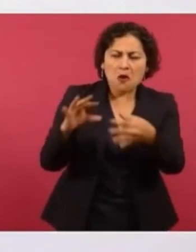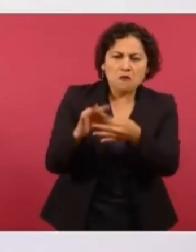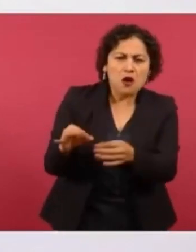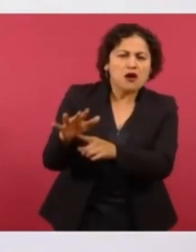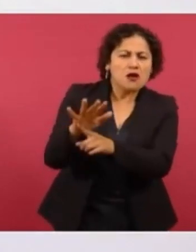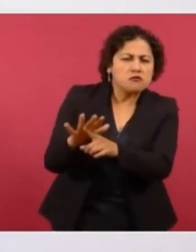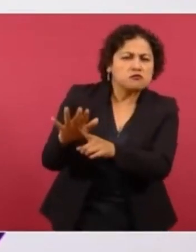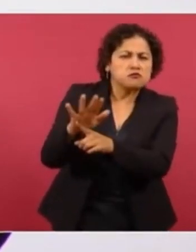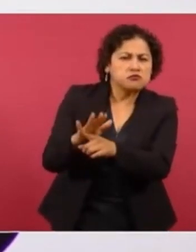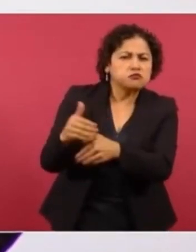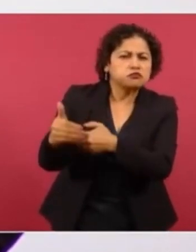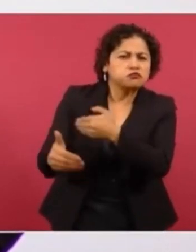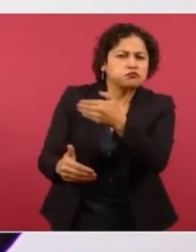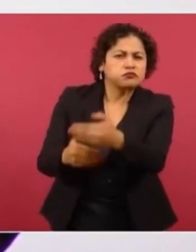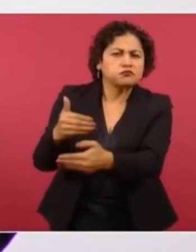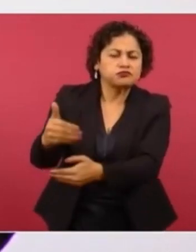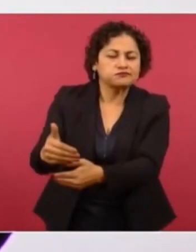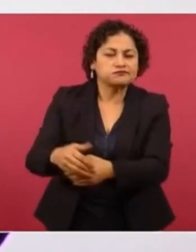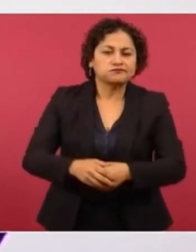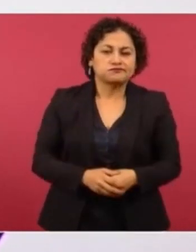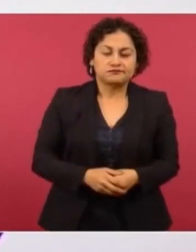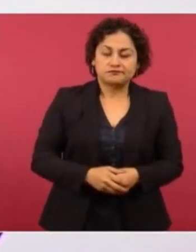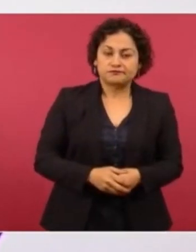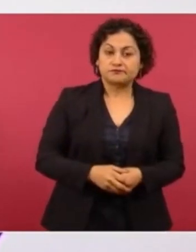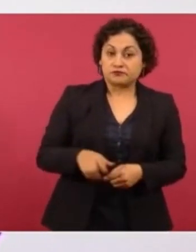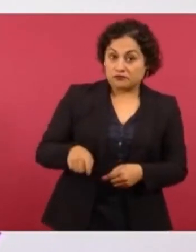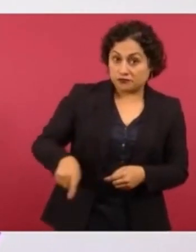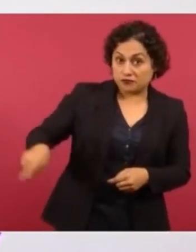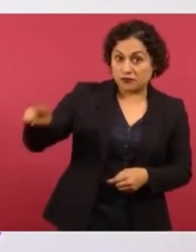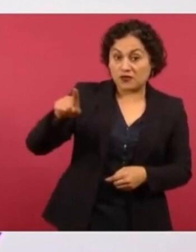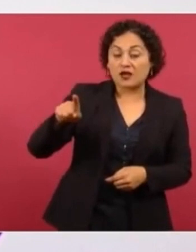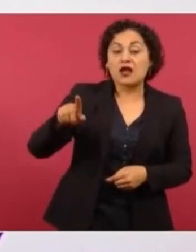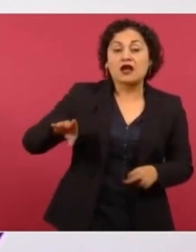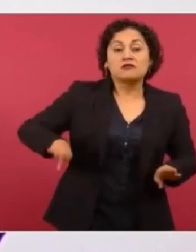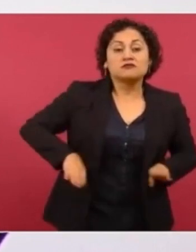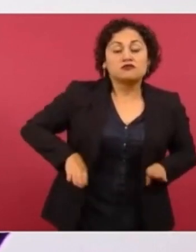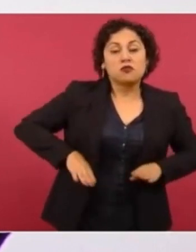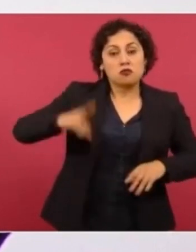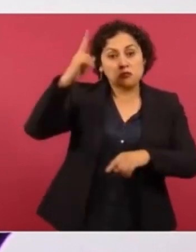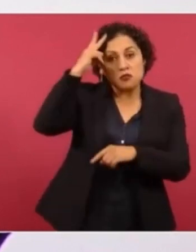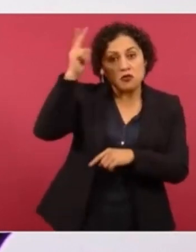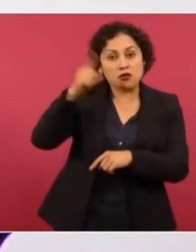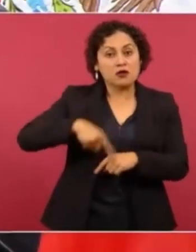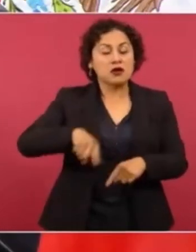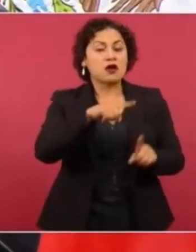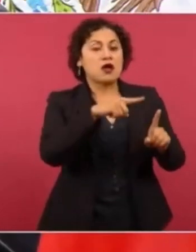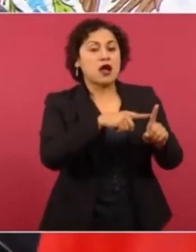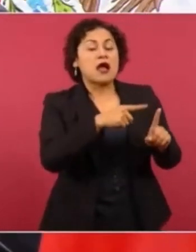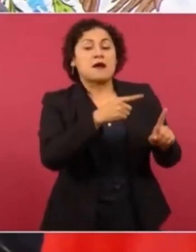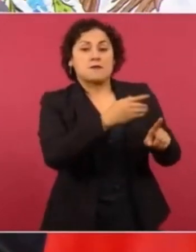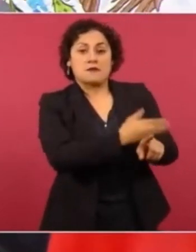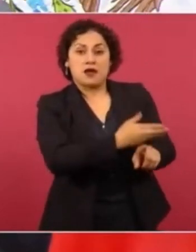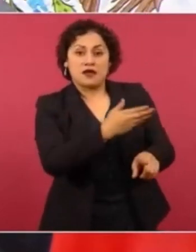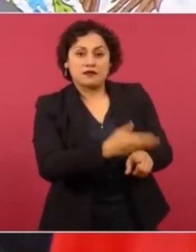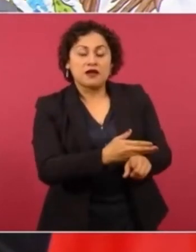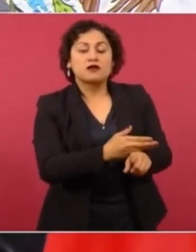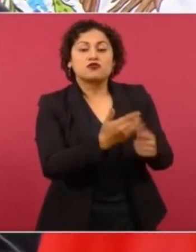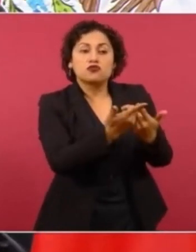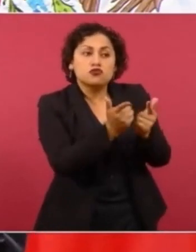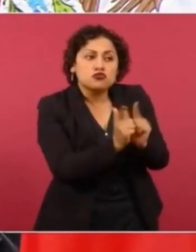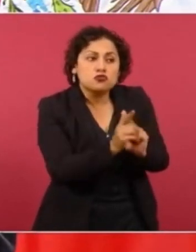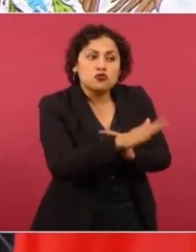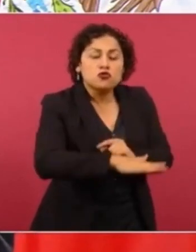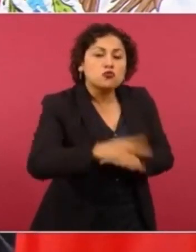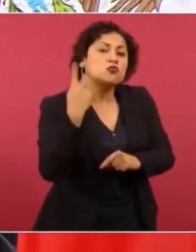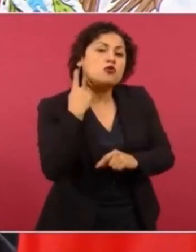para derrotar al dictador creó partidos políticos y fomentó la difusión de ideas democráticas a través de periódicos